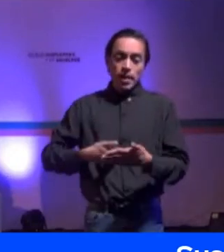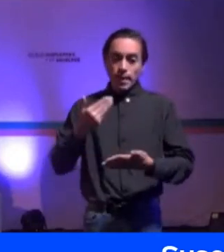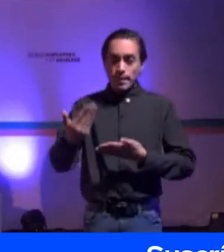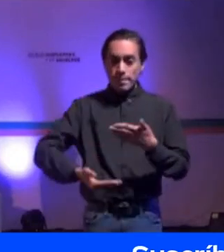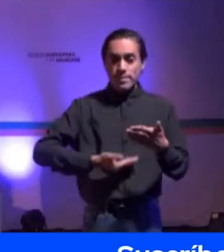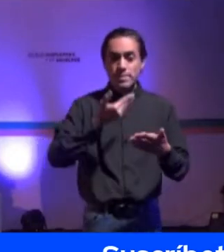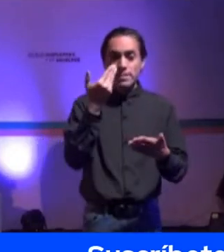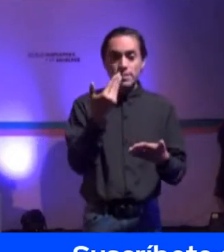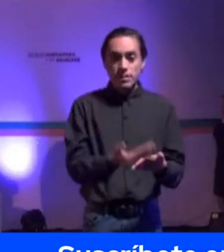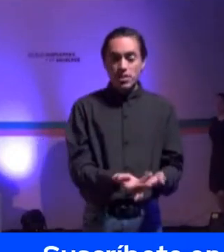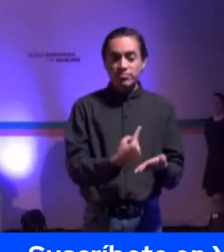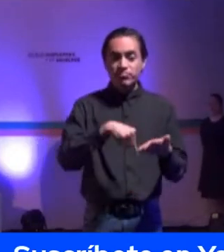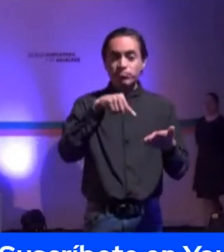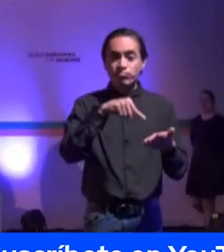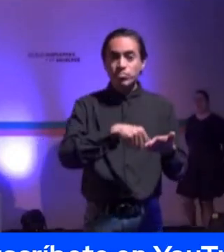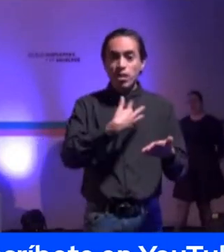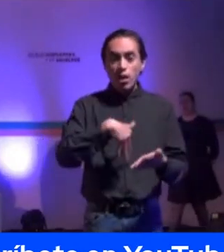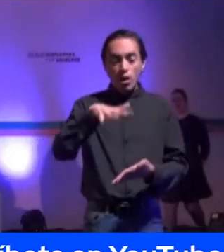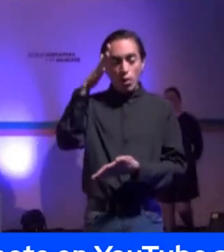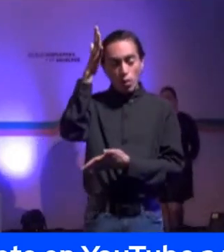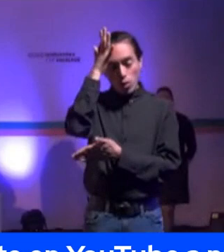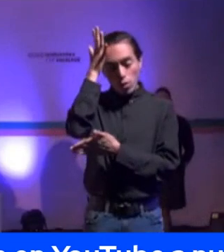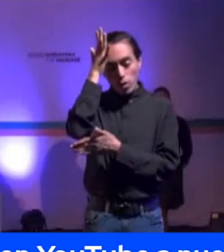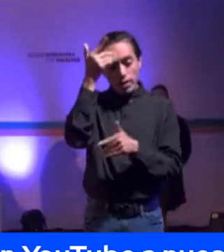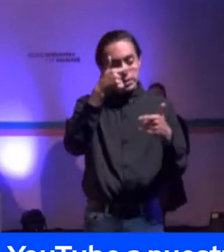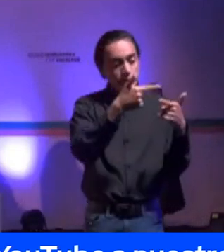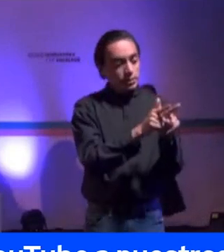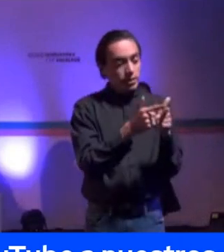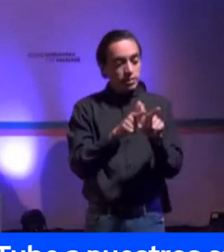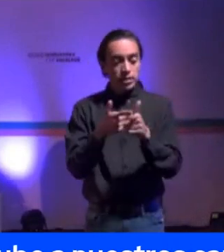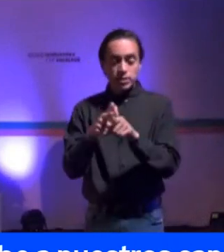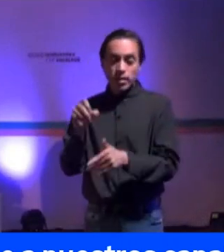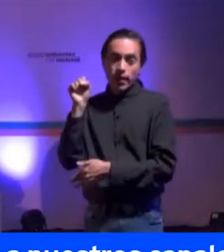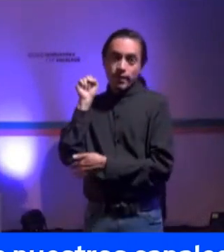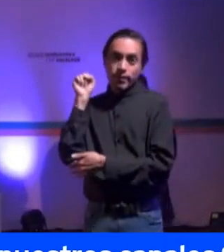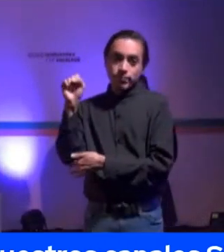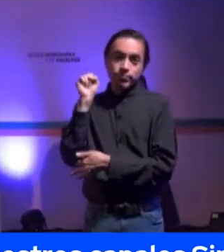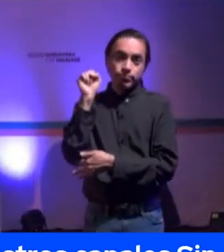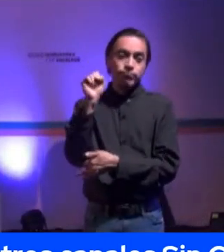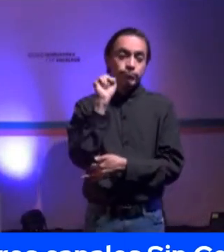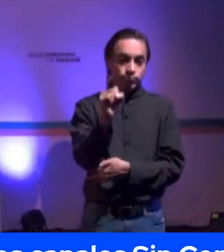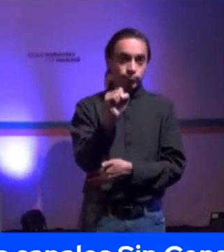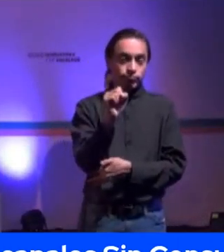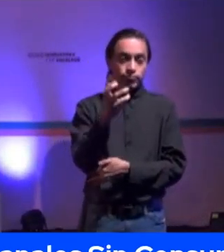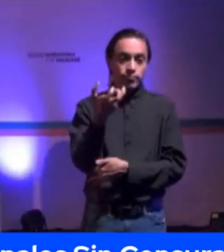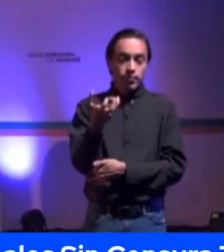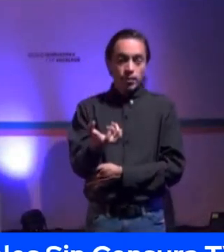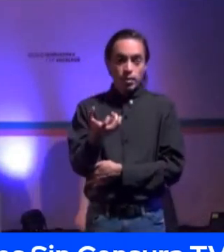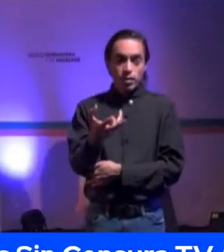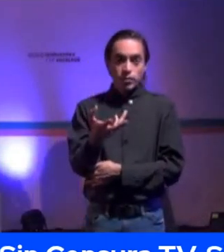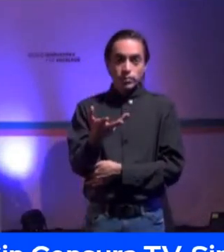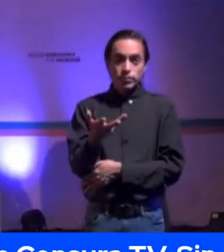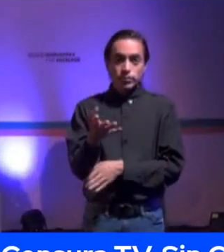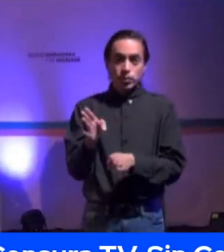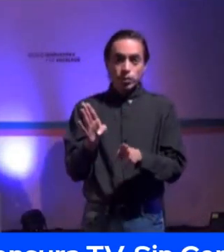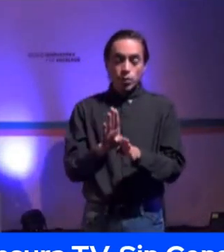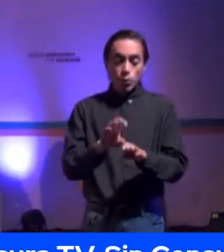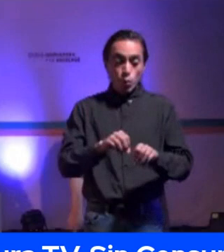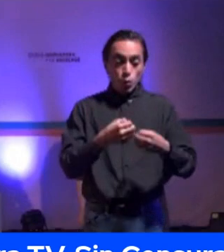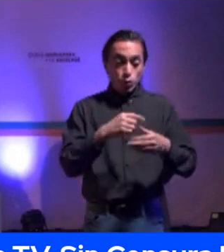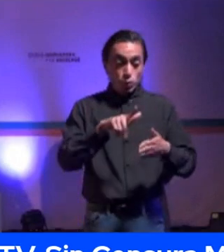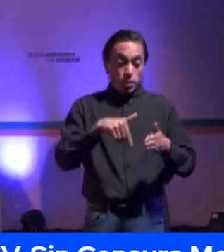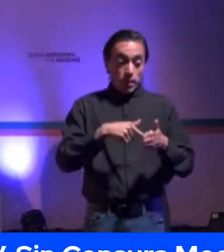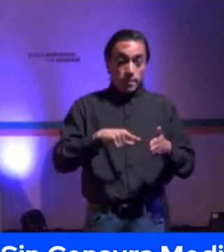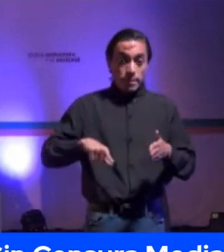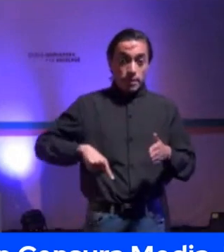donde los líderes de agrupaciones, de sindicatos, no ocupen puestos